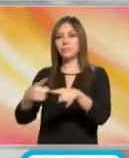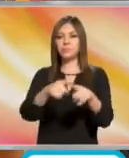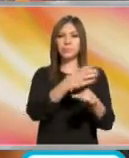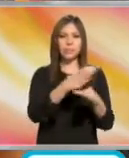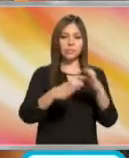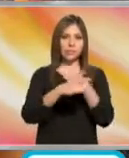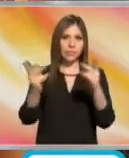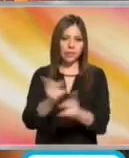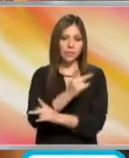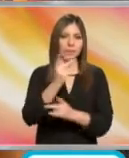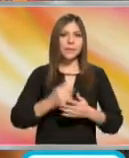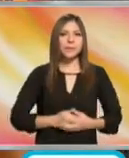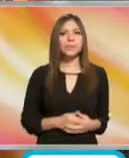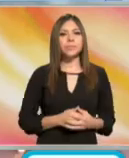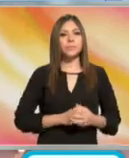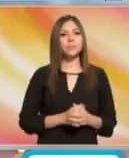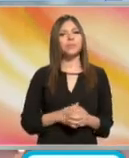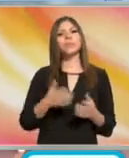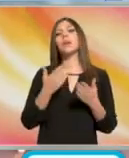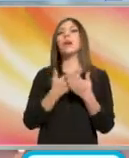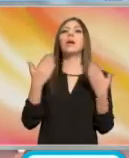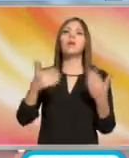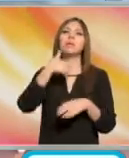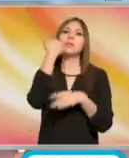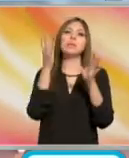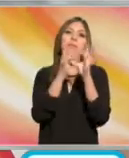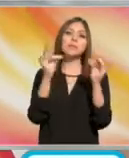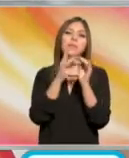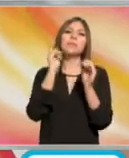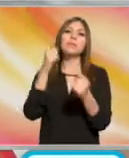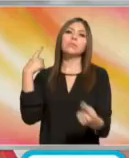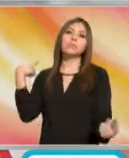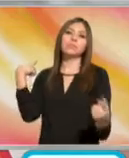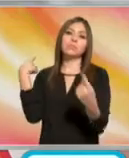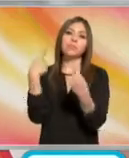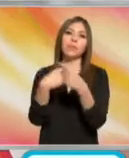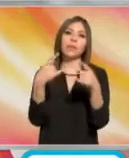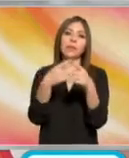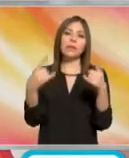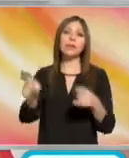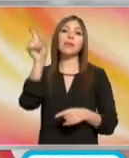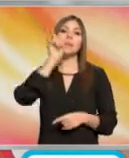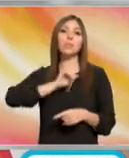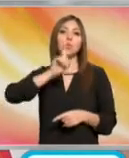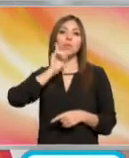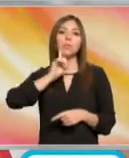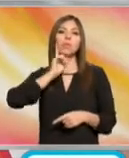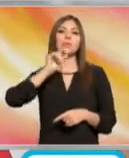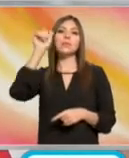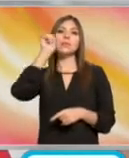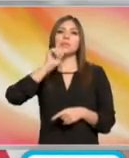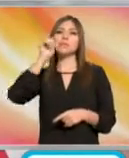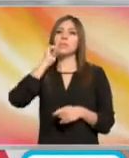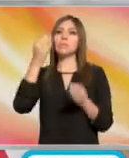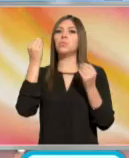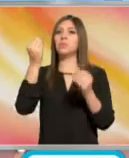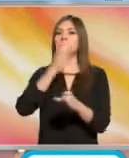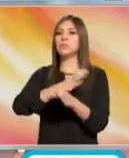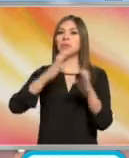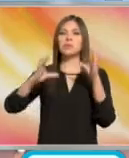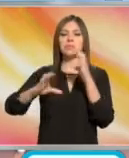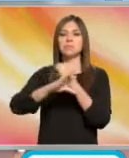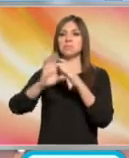bueno, lo que quiero decirte es que a lo largo de la historia, pues sí, la mujer ha sido victimizada de muchas formas,